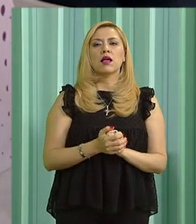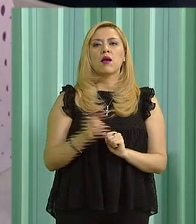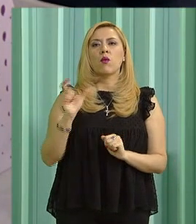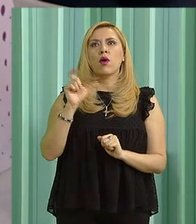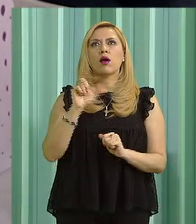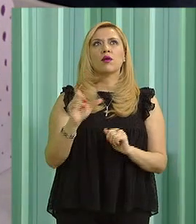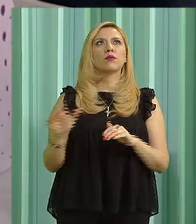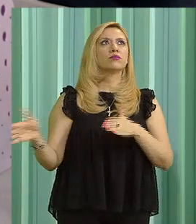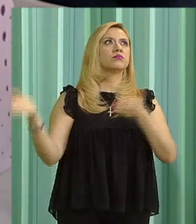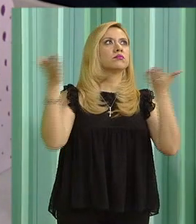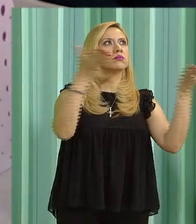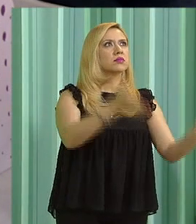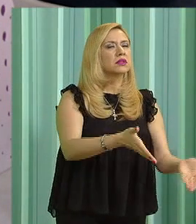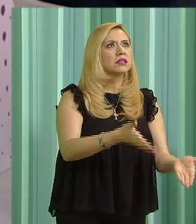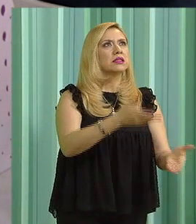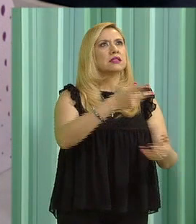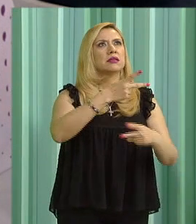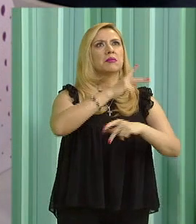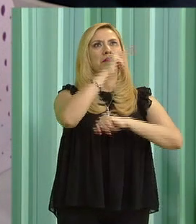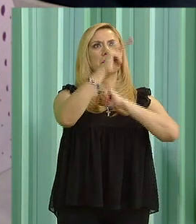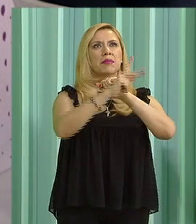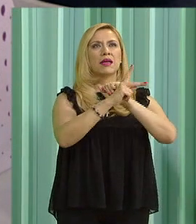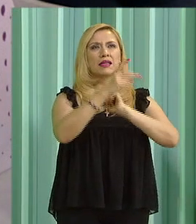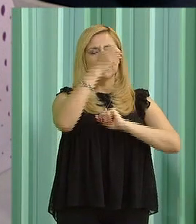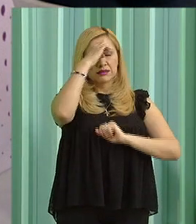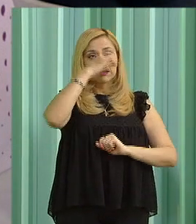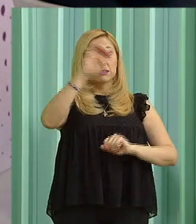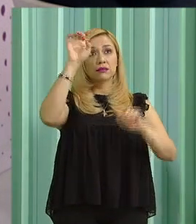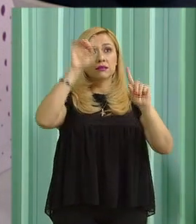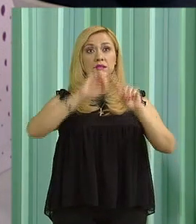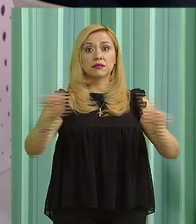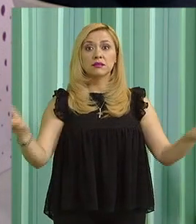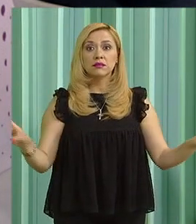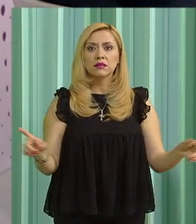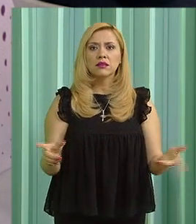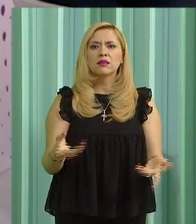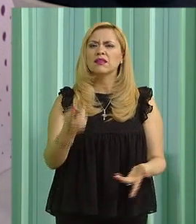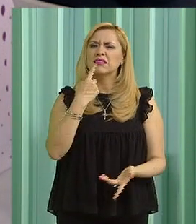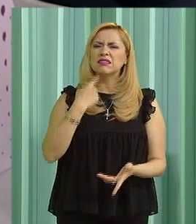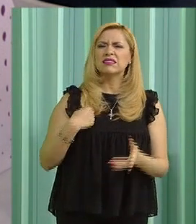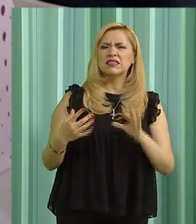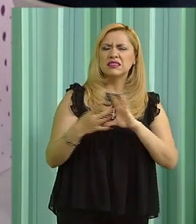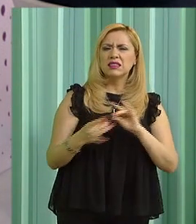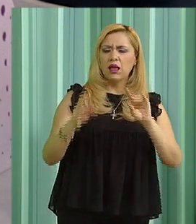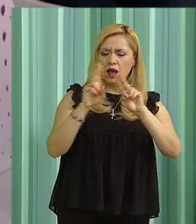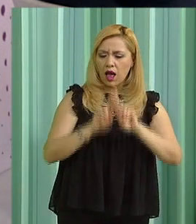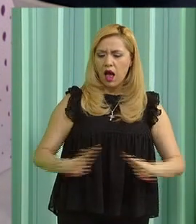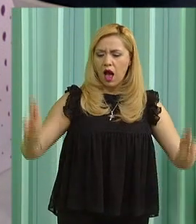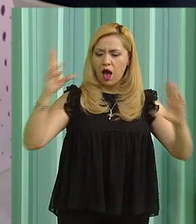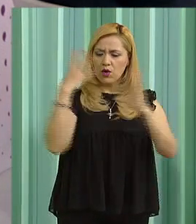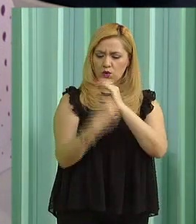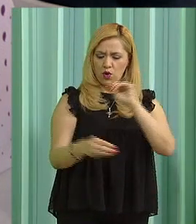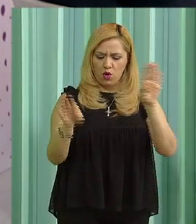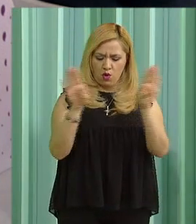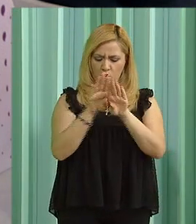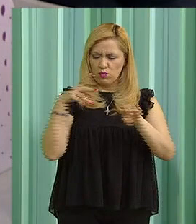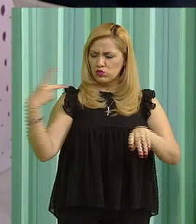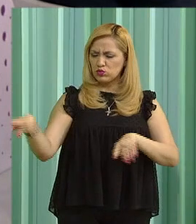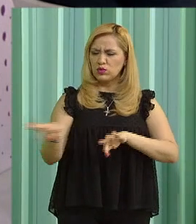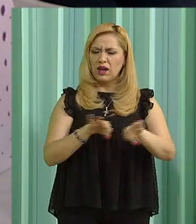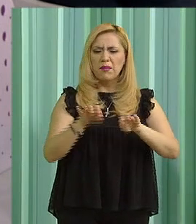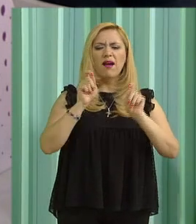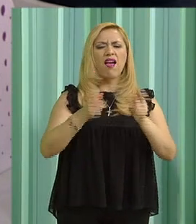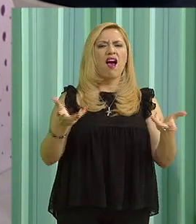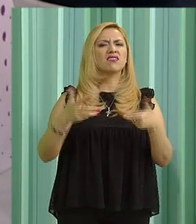un nuevo país. Claudia, compártenos un poquito desde el lado de ACNUR, digamos, el enfoque del trabajo que hace ACNUR acá